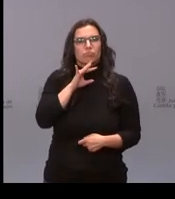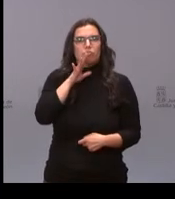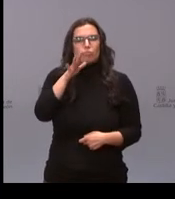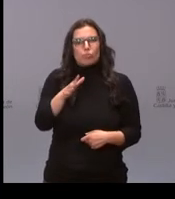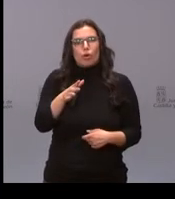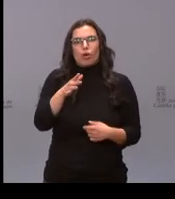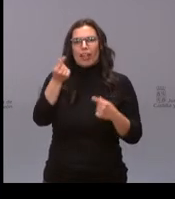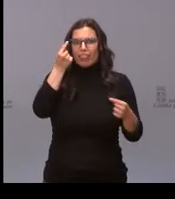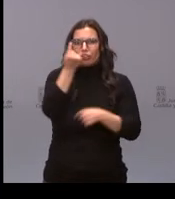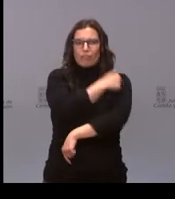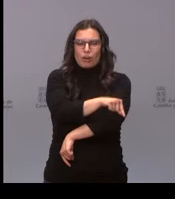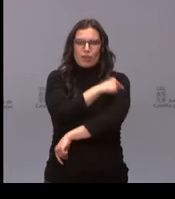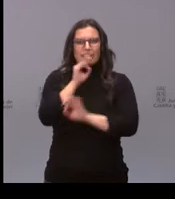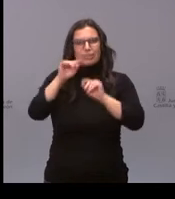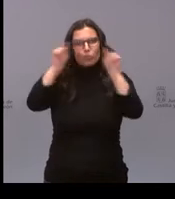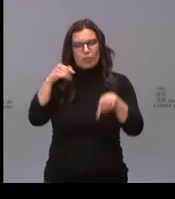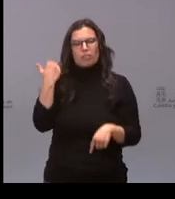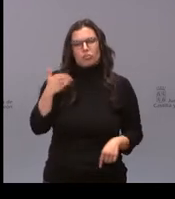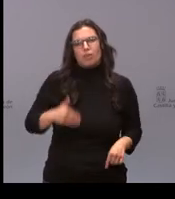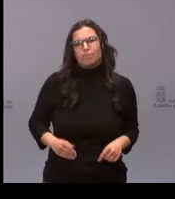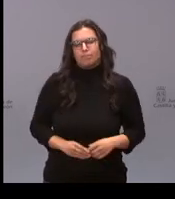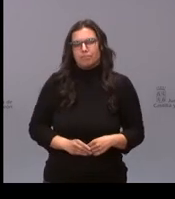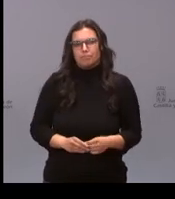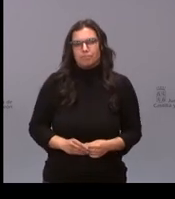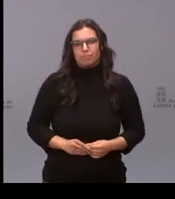los datos de vacunación de la provincia de Soria.